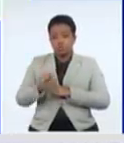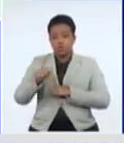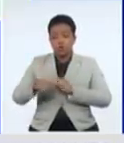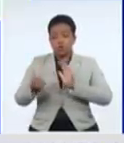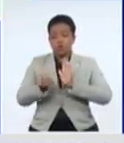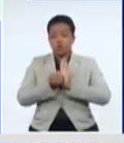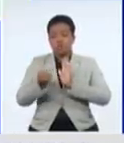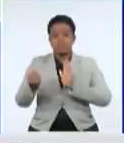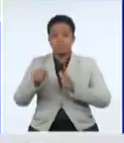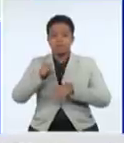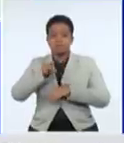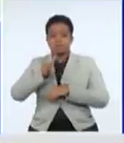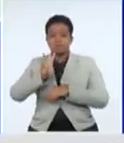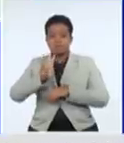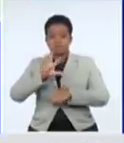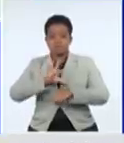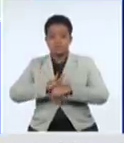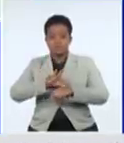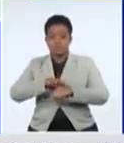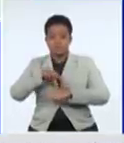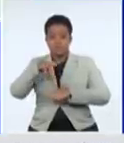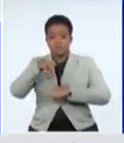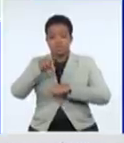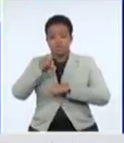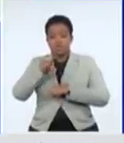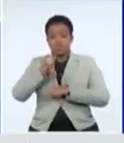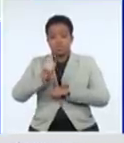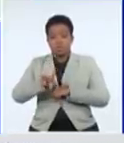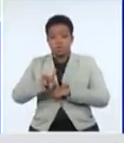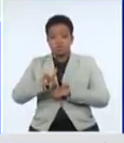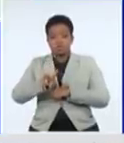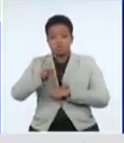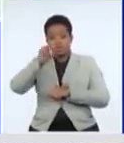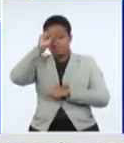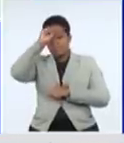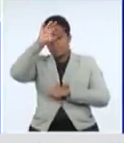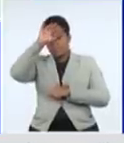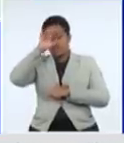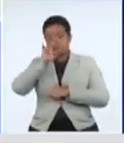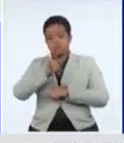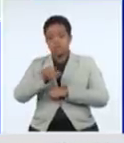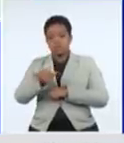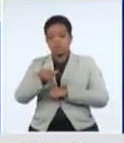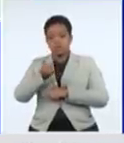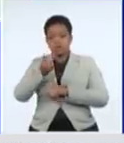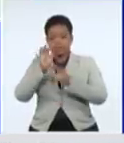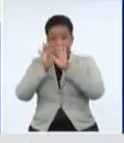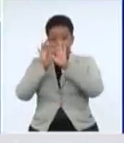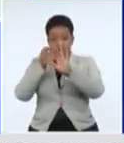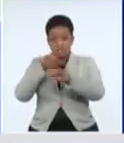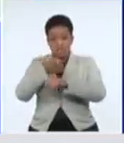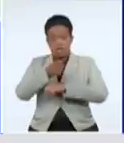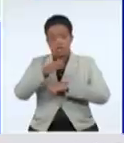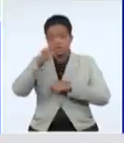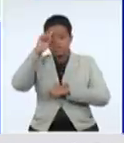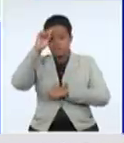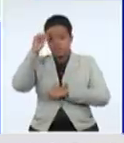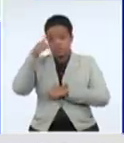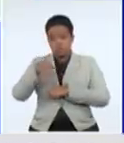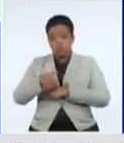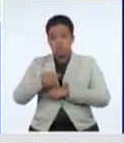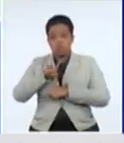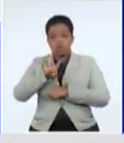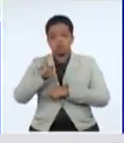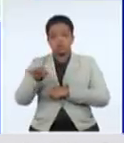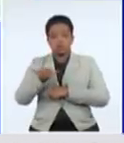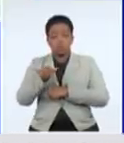13 casos, Pinar del Río 12, Minas de Matahambre 6, al igual que Viñales, San Juan y Martínez 4, al igual que La Palma,